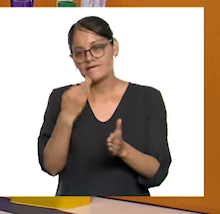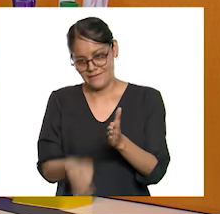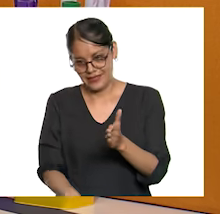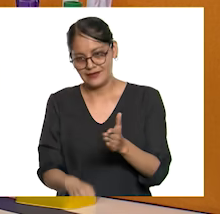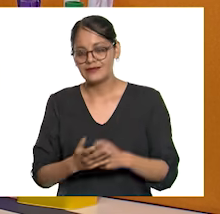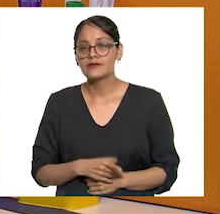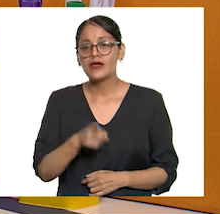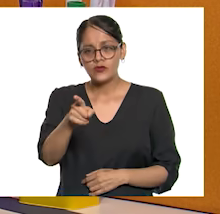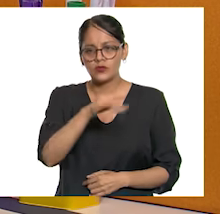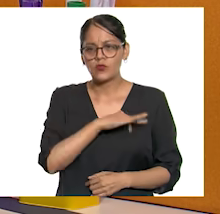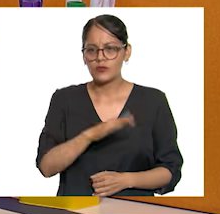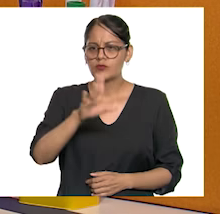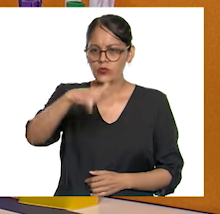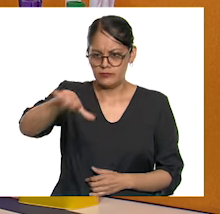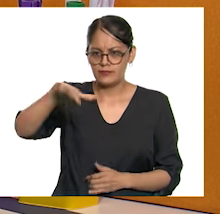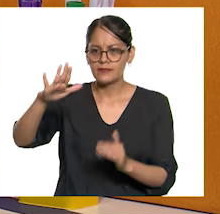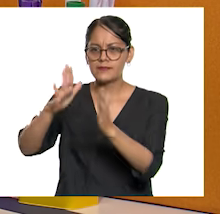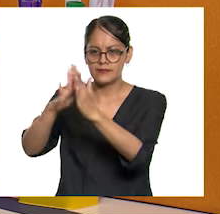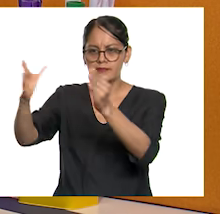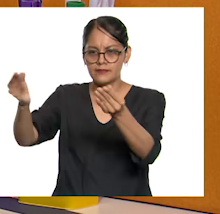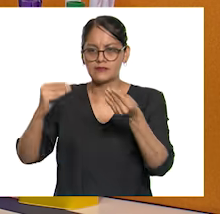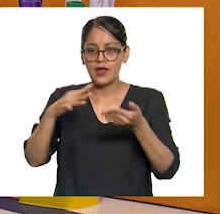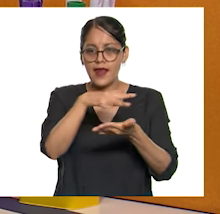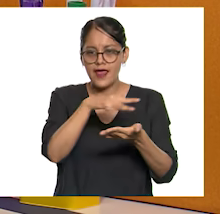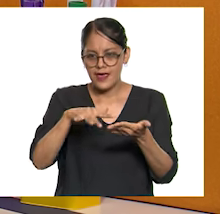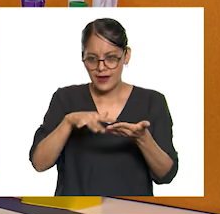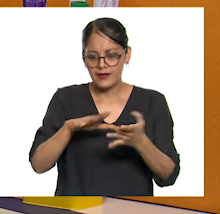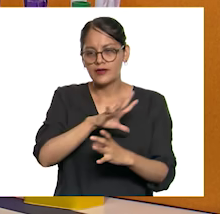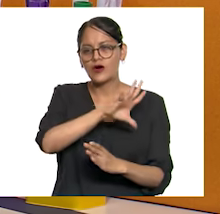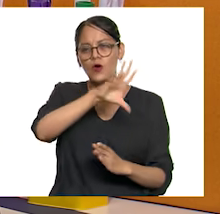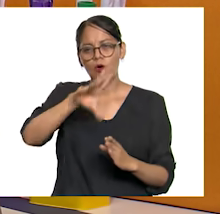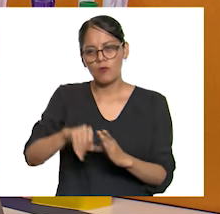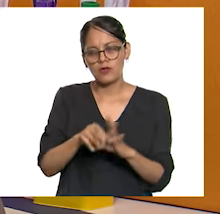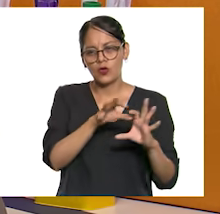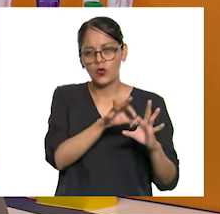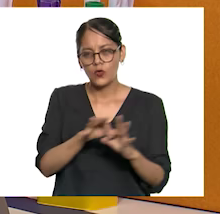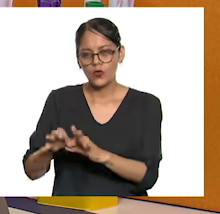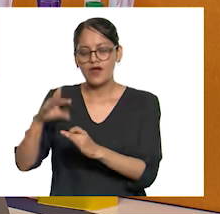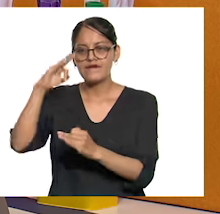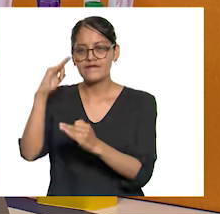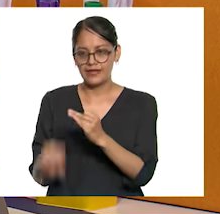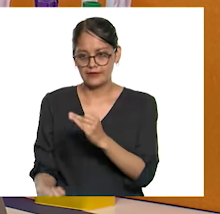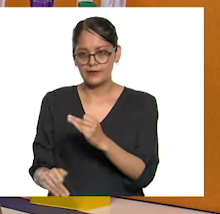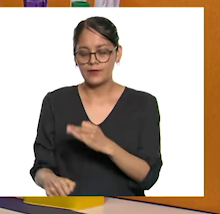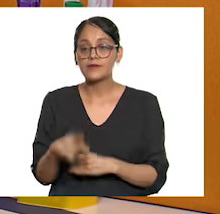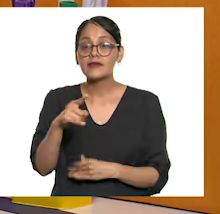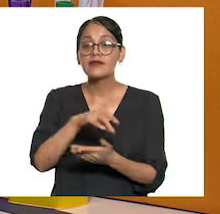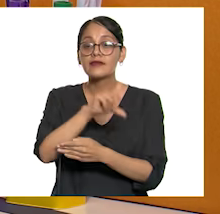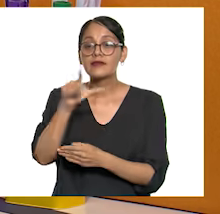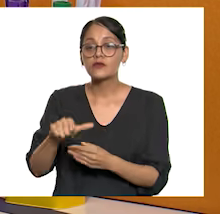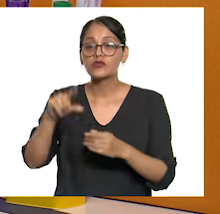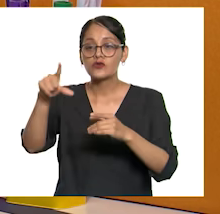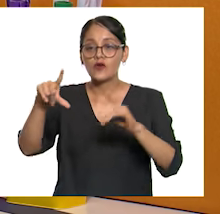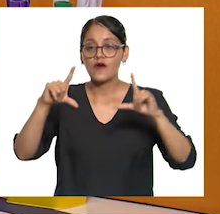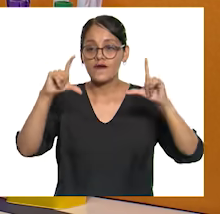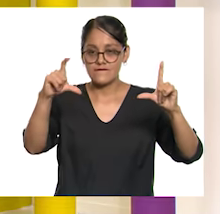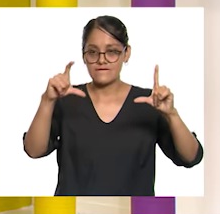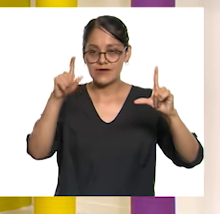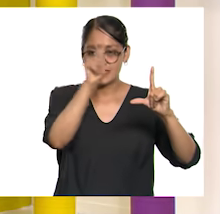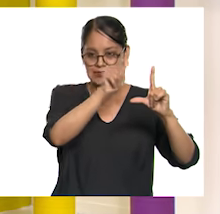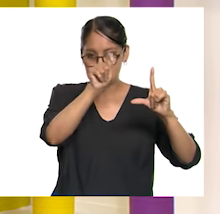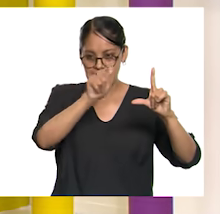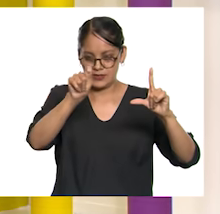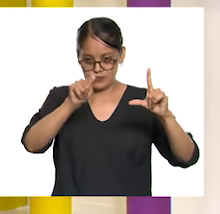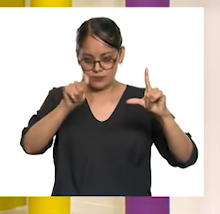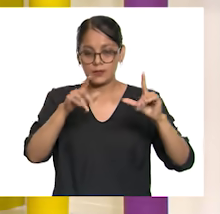y leer el final y entonces llenar la ficha. Recuerden, ¿qué es lo que tenemos que poner en la ficha, Tenemos